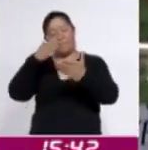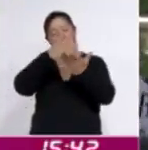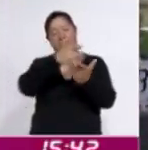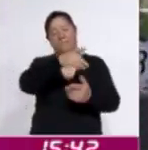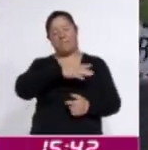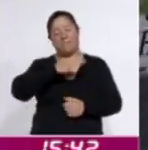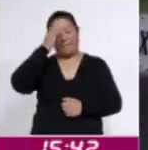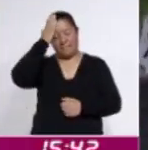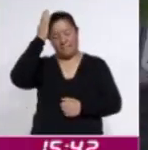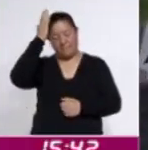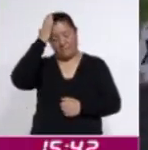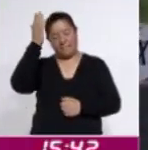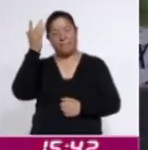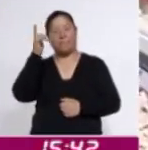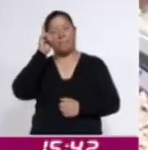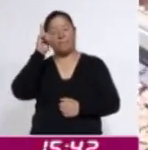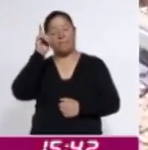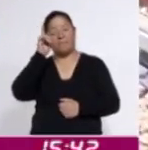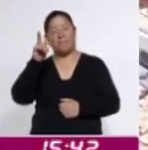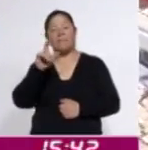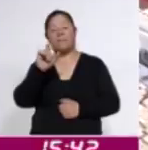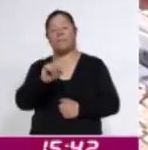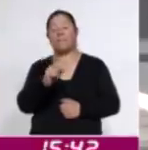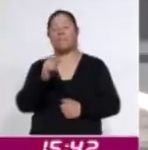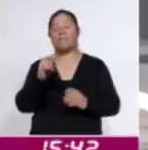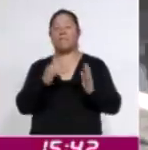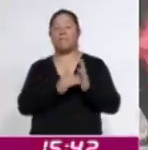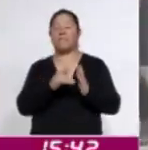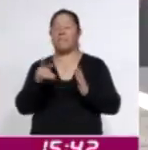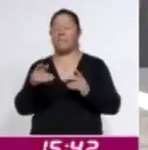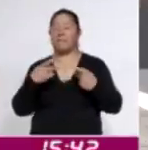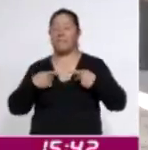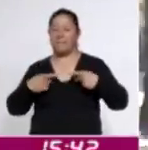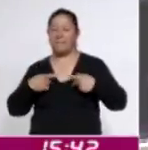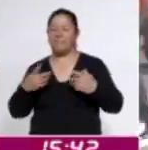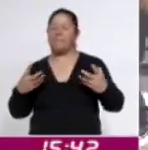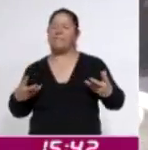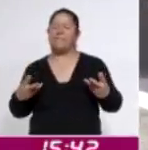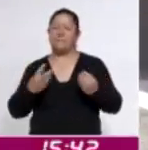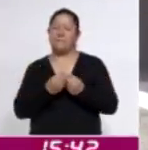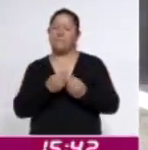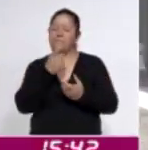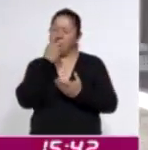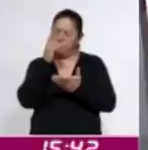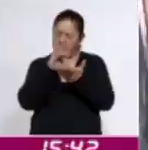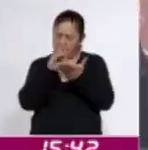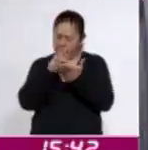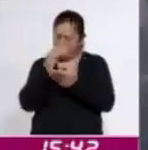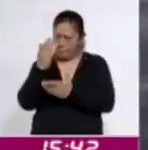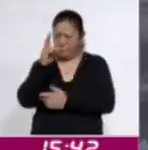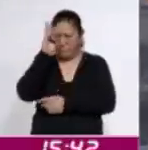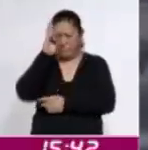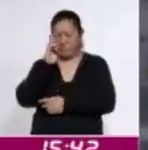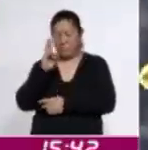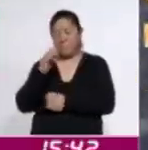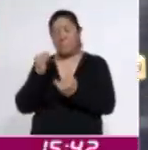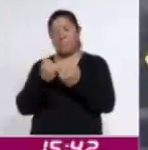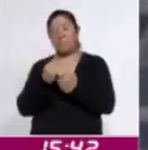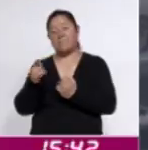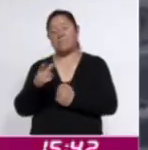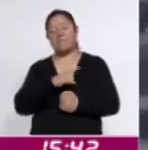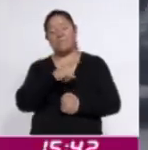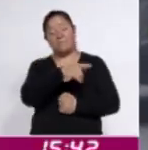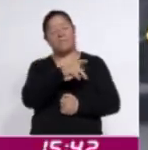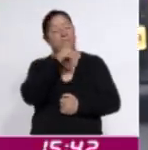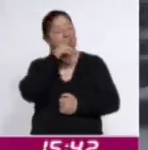Guadalupe. Más de 20.000 fieles tlaxcaltecas se unirán a esta muestra de fe en agradecimiento a la Virgen de Guadalupe y en conmemoración a la bula papal que estableció la